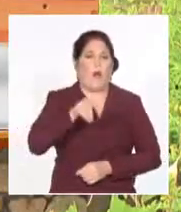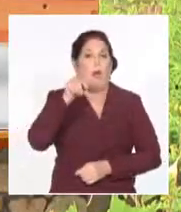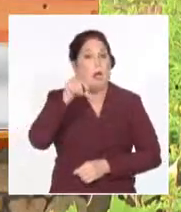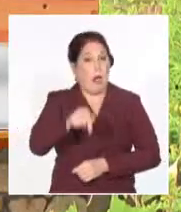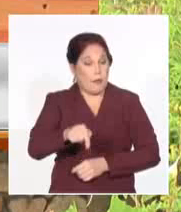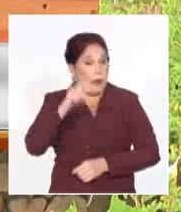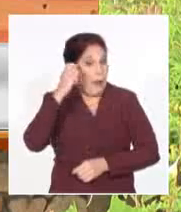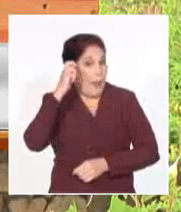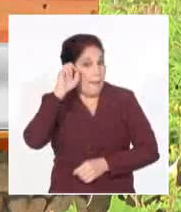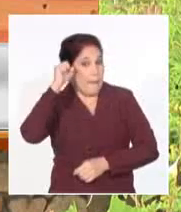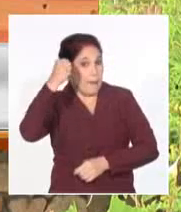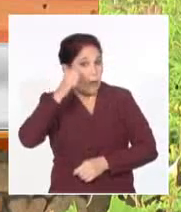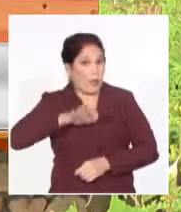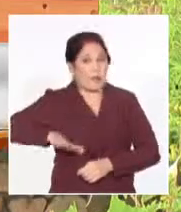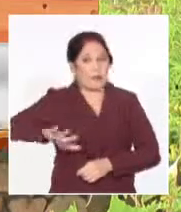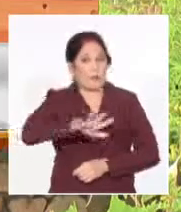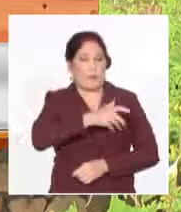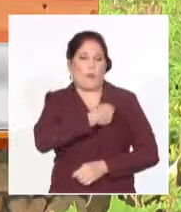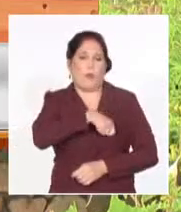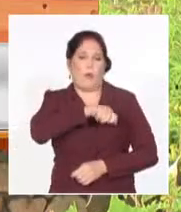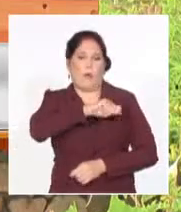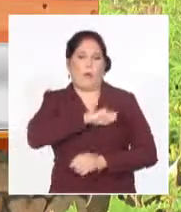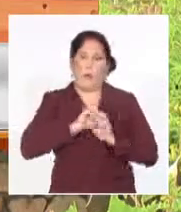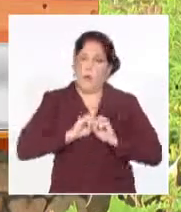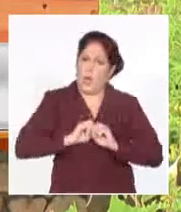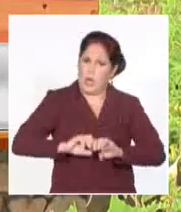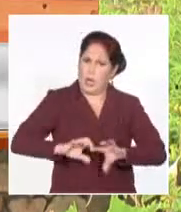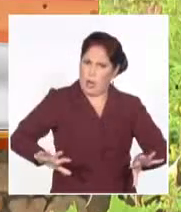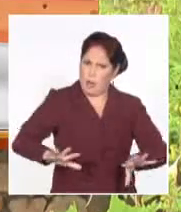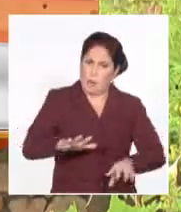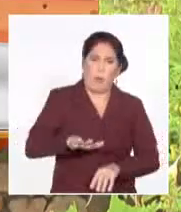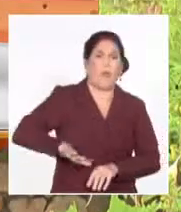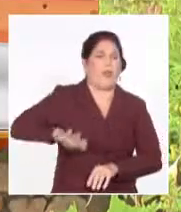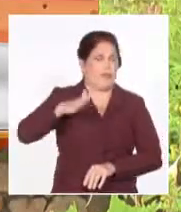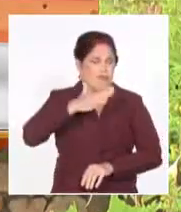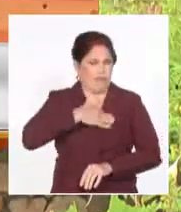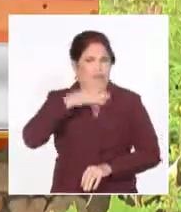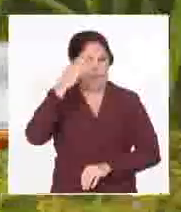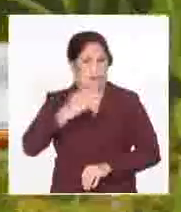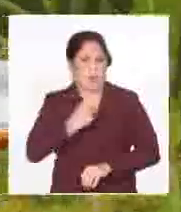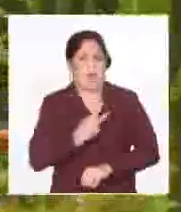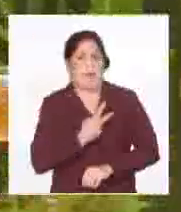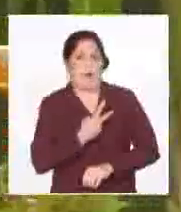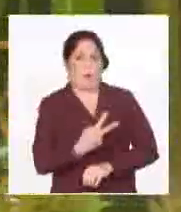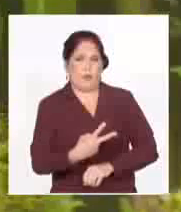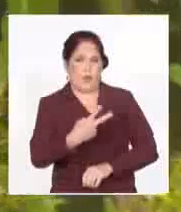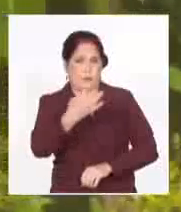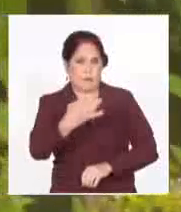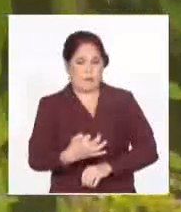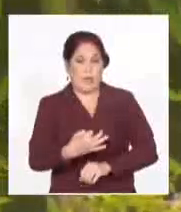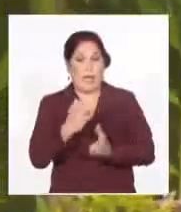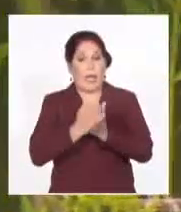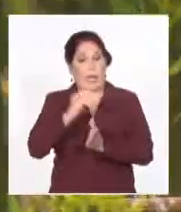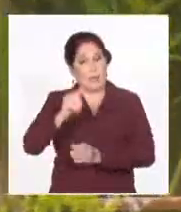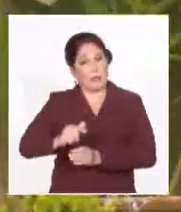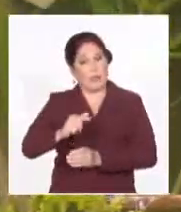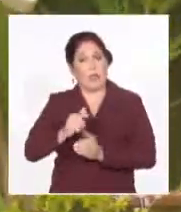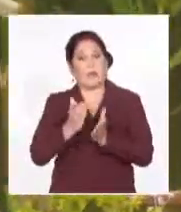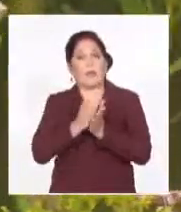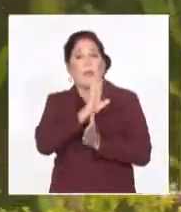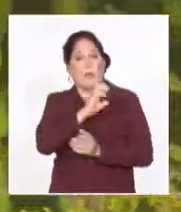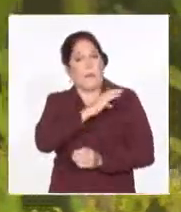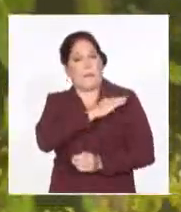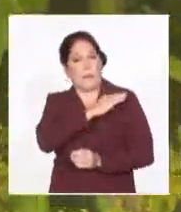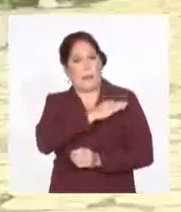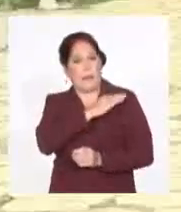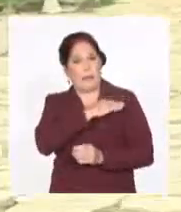memoria histórica de nuestro pueblo. Ejemplos de hombres de corazón puro y voluntad de acero. Alumnos de la Escuela Militar Camilo Cienfuegos